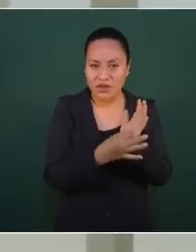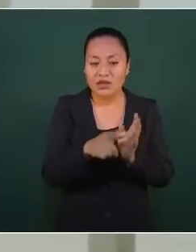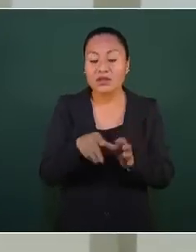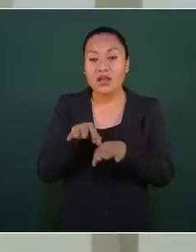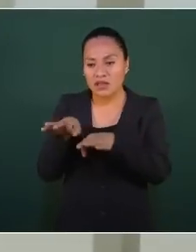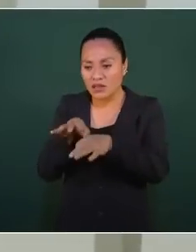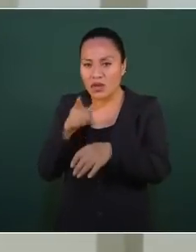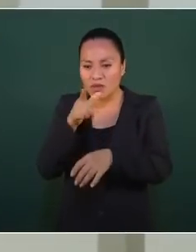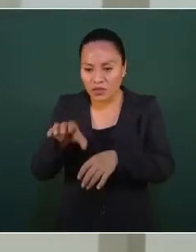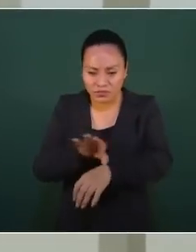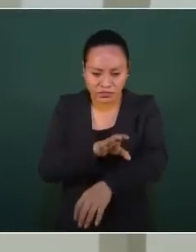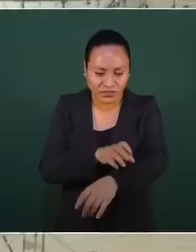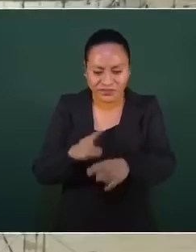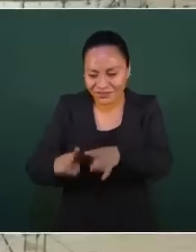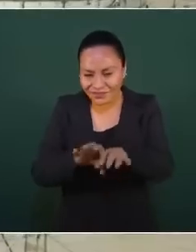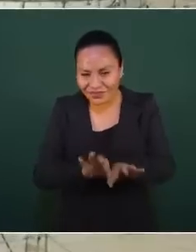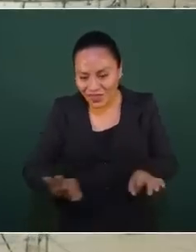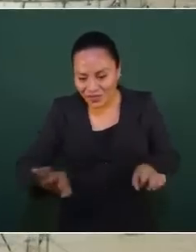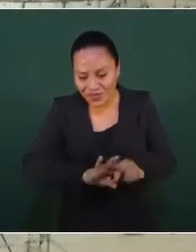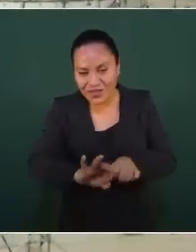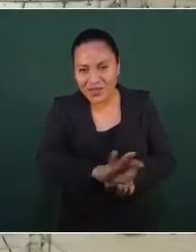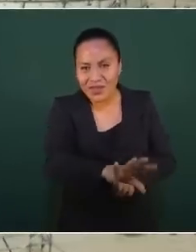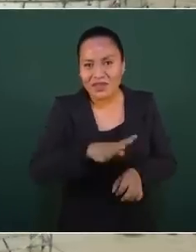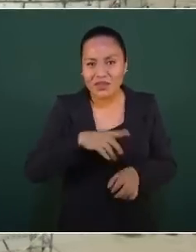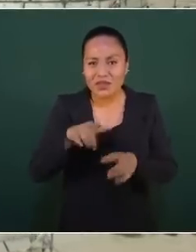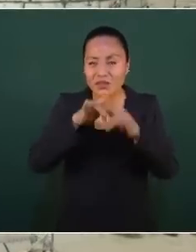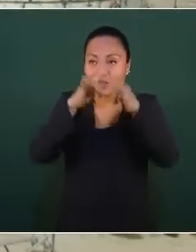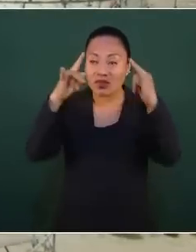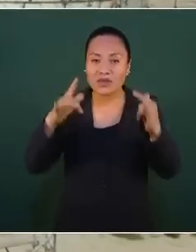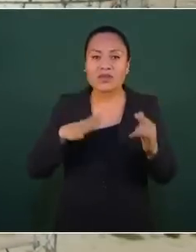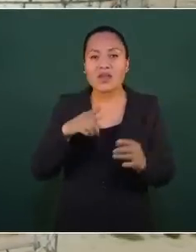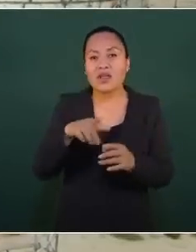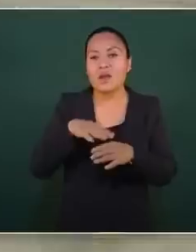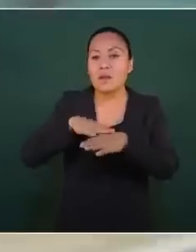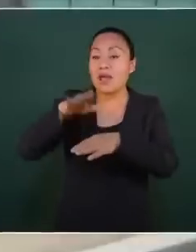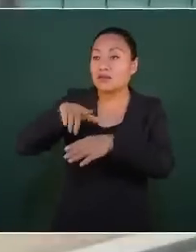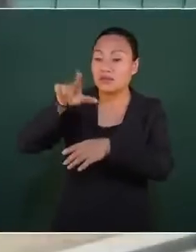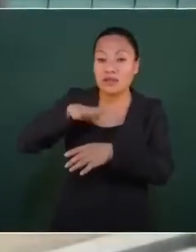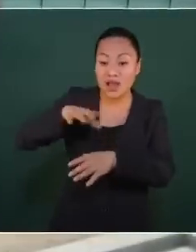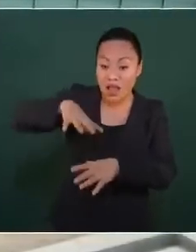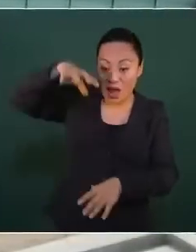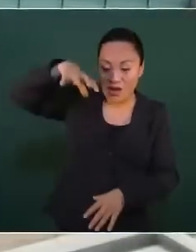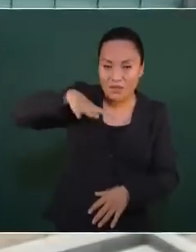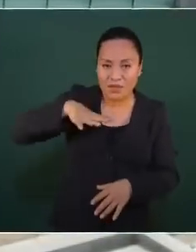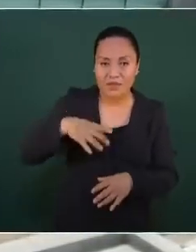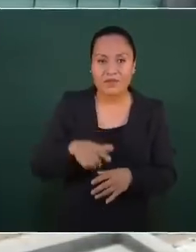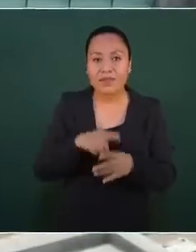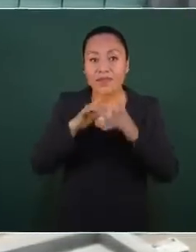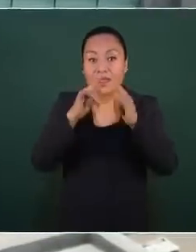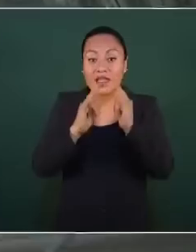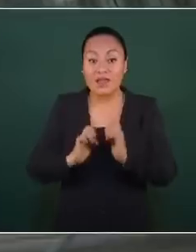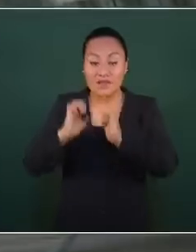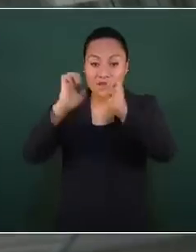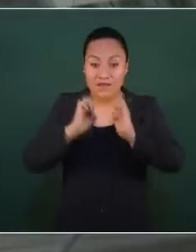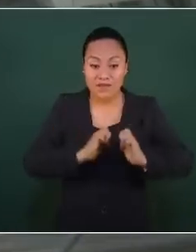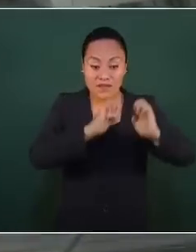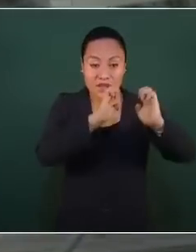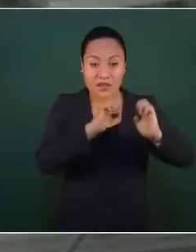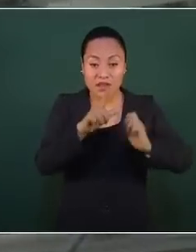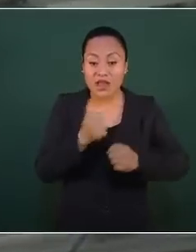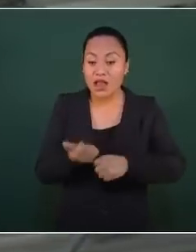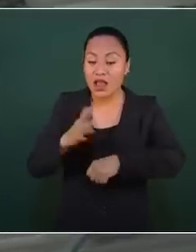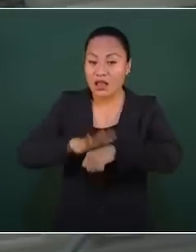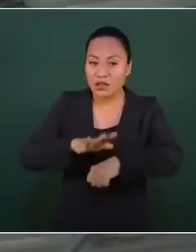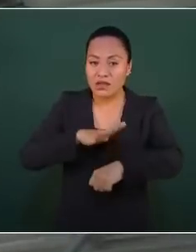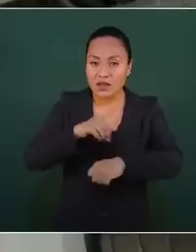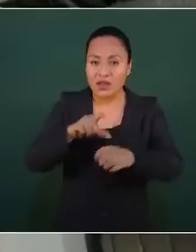se trabaja en tubería de interconexión y en el montaje de plataformas sobre los polos superiores. En el área de edificios administrativos, continúa la colocación